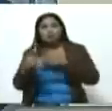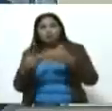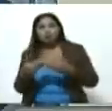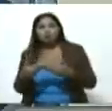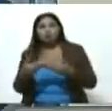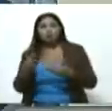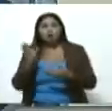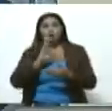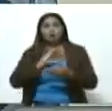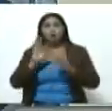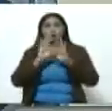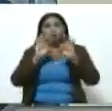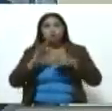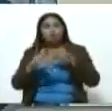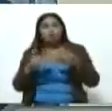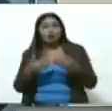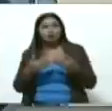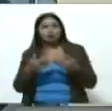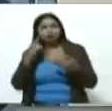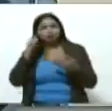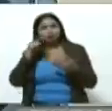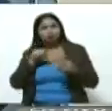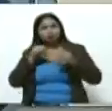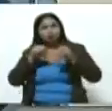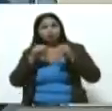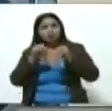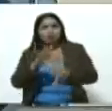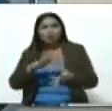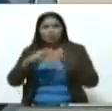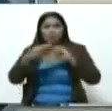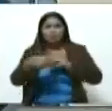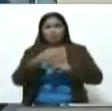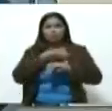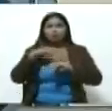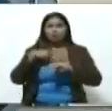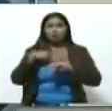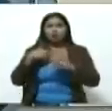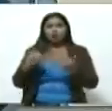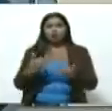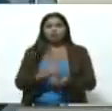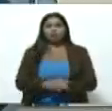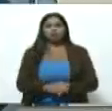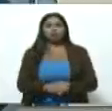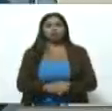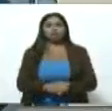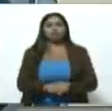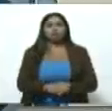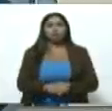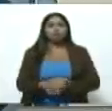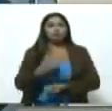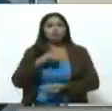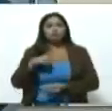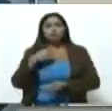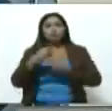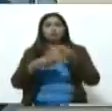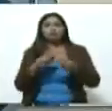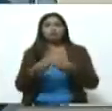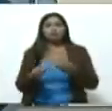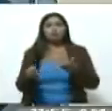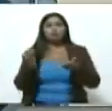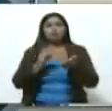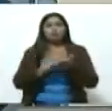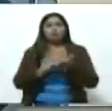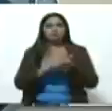fundamental siempre el estar adaptándonos, el estar creando, inventando, reinventando